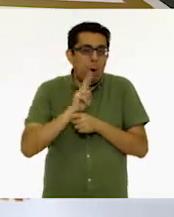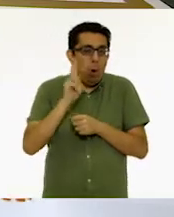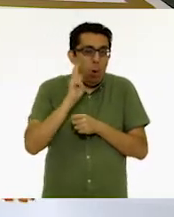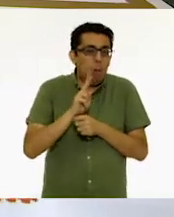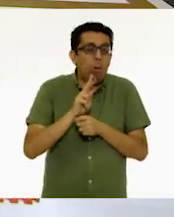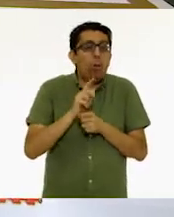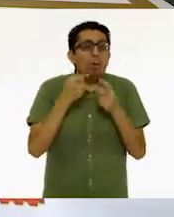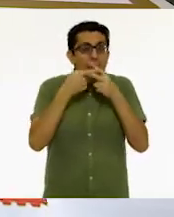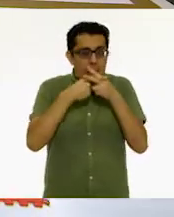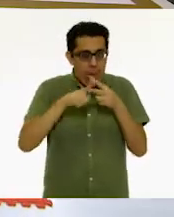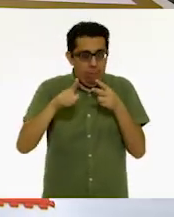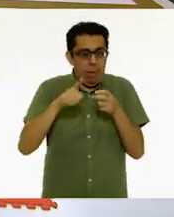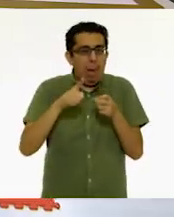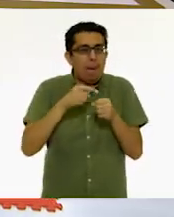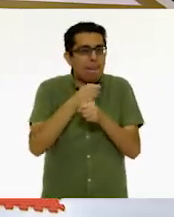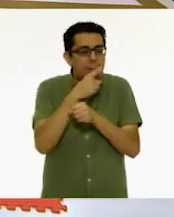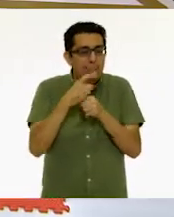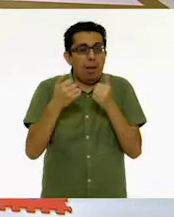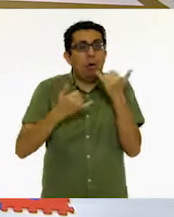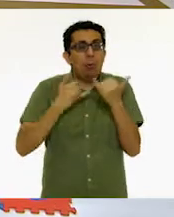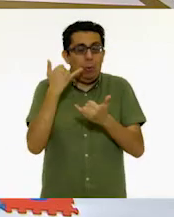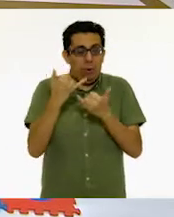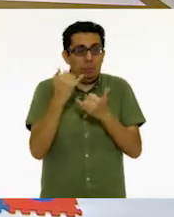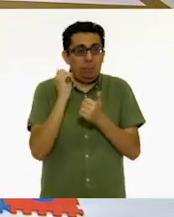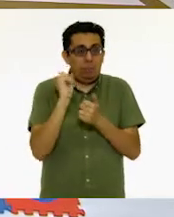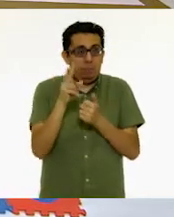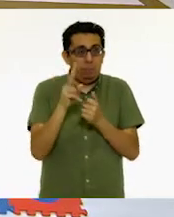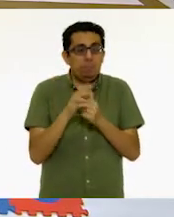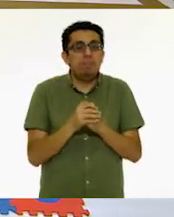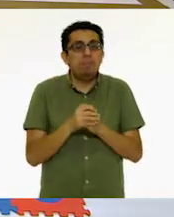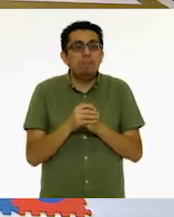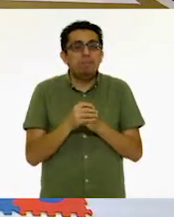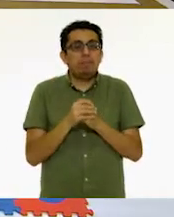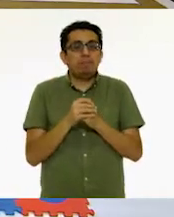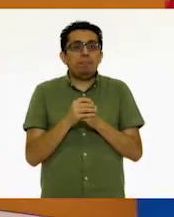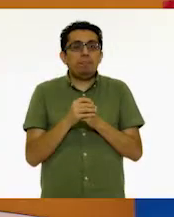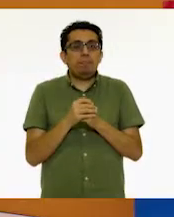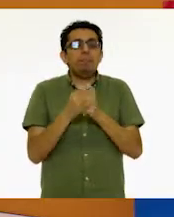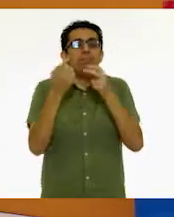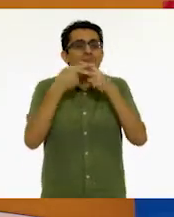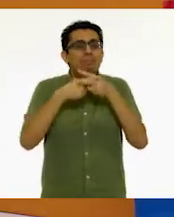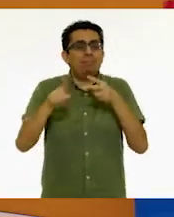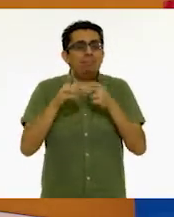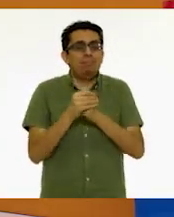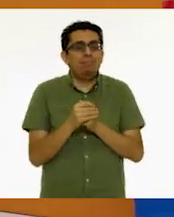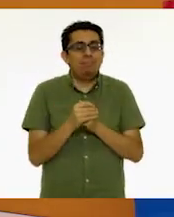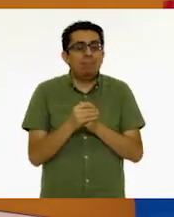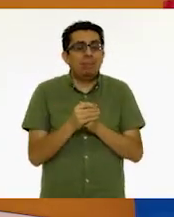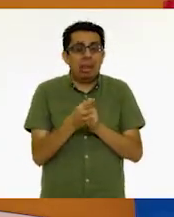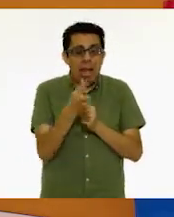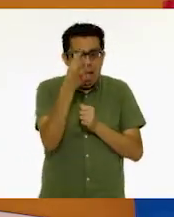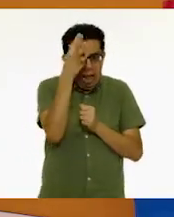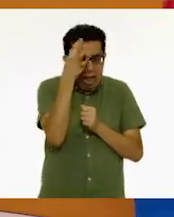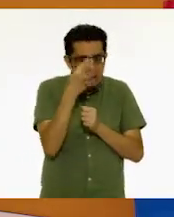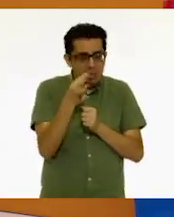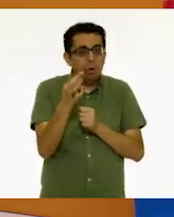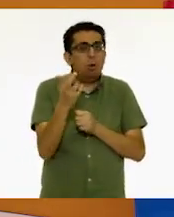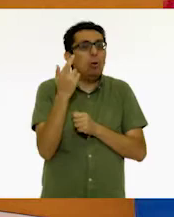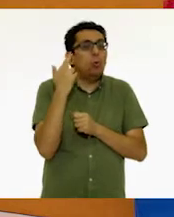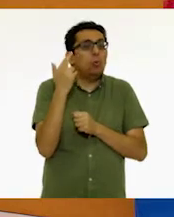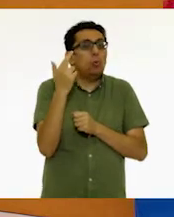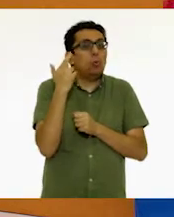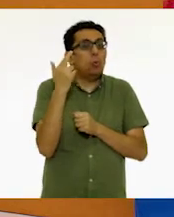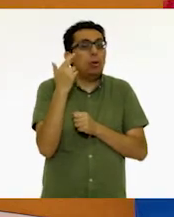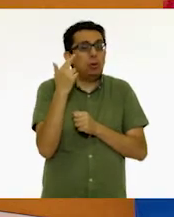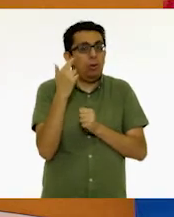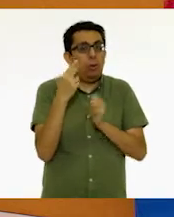primer juego. Uh-huh. ¿Va que va? Va. Bueno, entonces, vamos a empezar adivinando los sonidos que les vamos